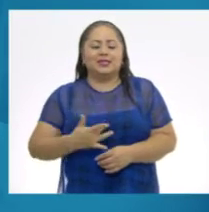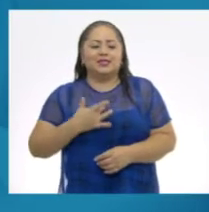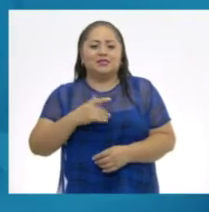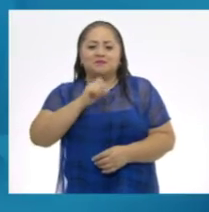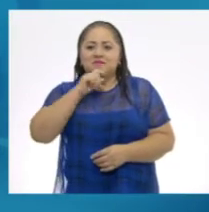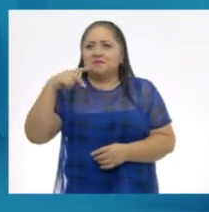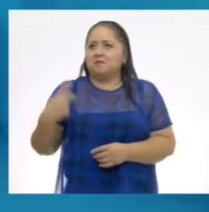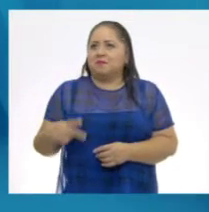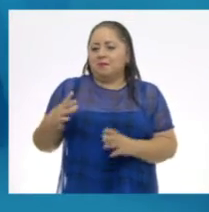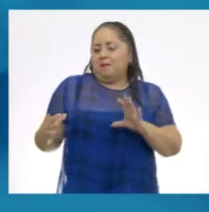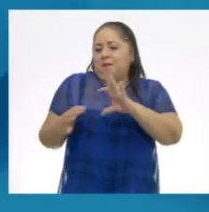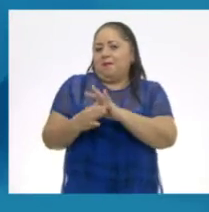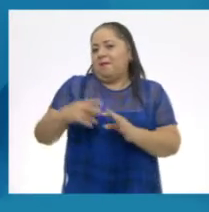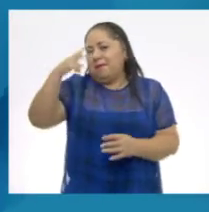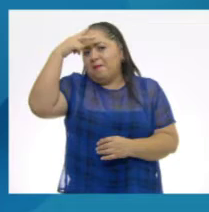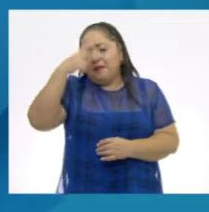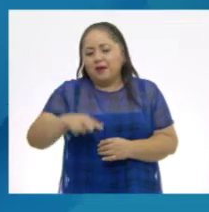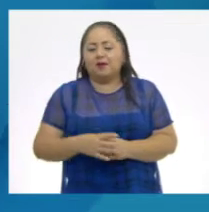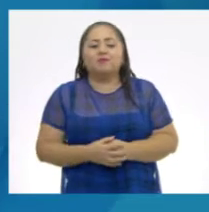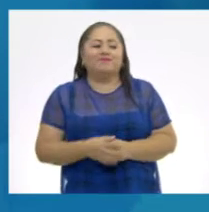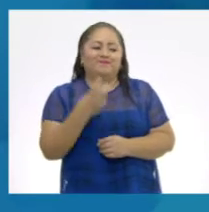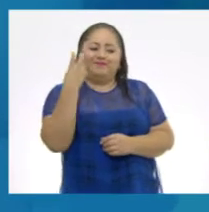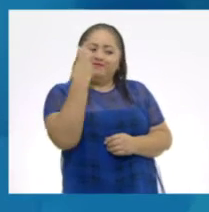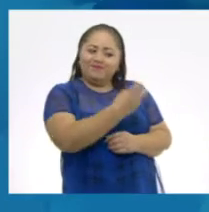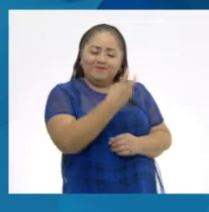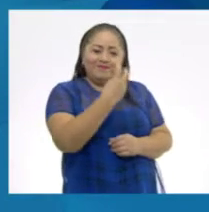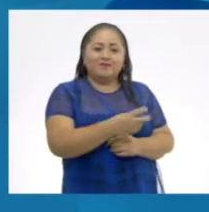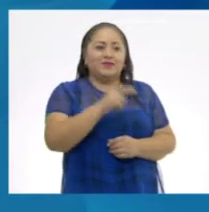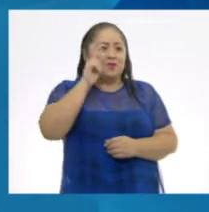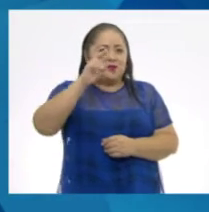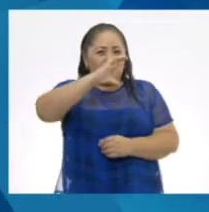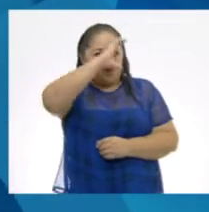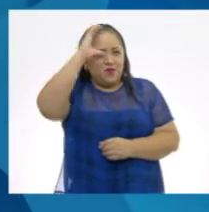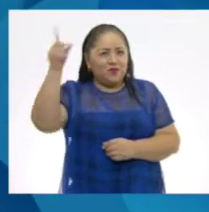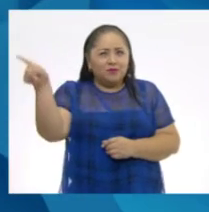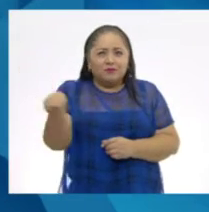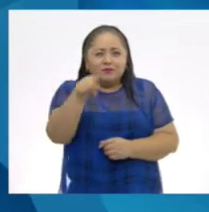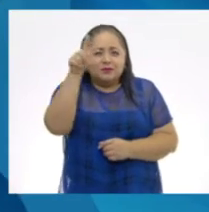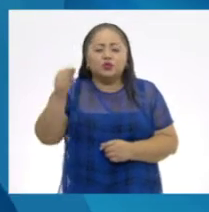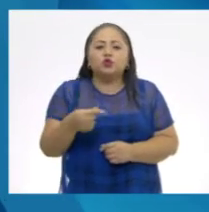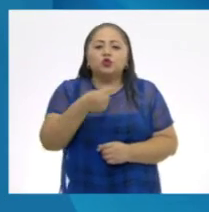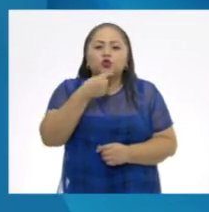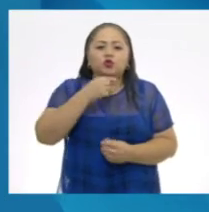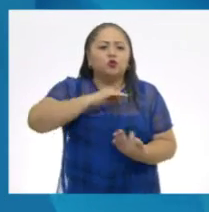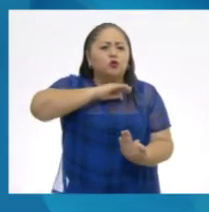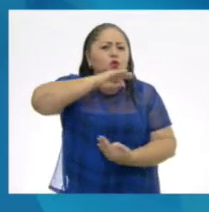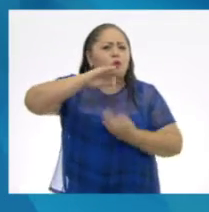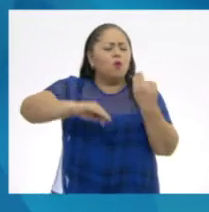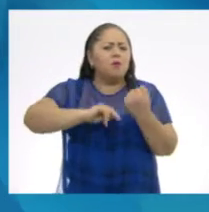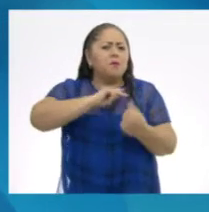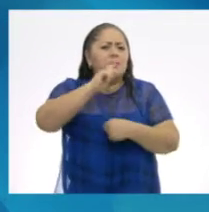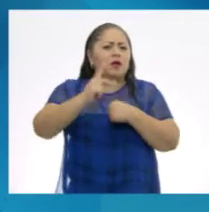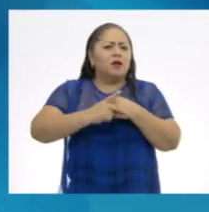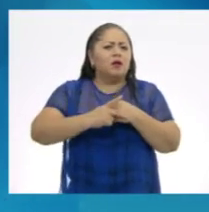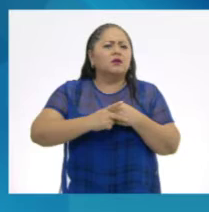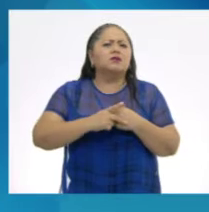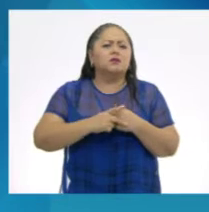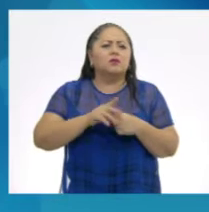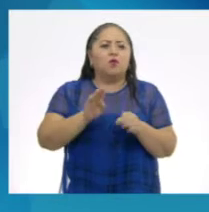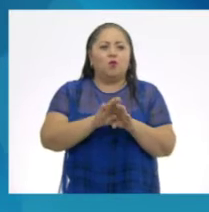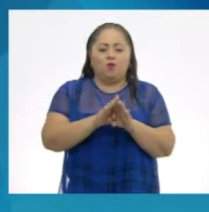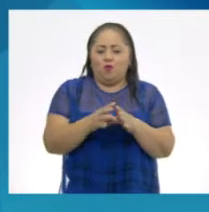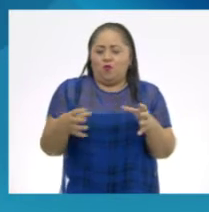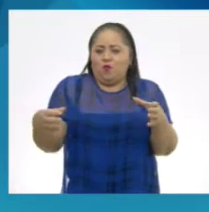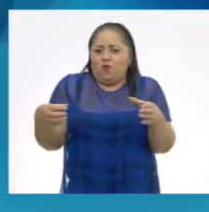parte de México. Así es, Raulito. En la imagen podemos observar niños de todo el país teniendo como